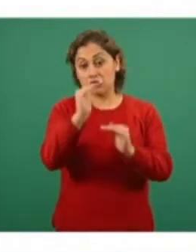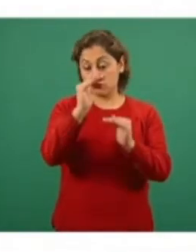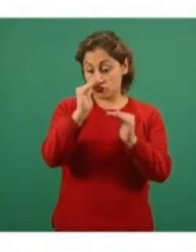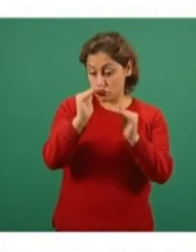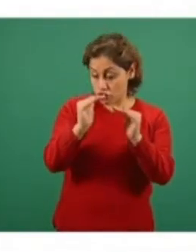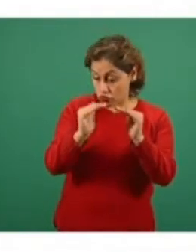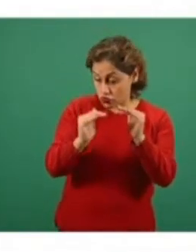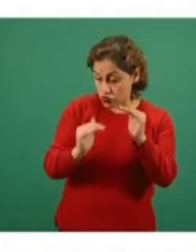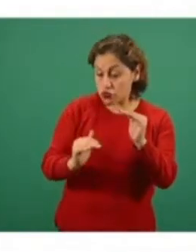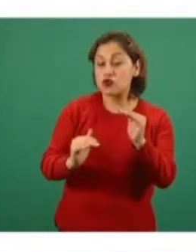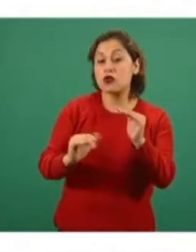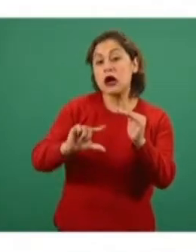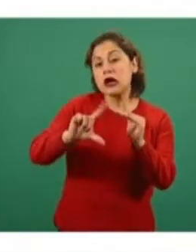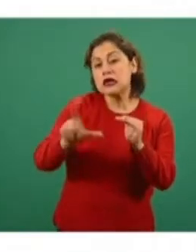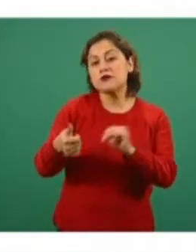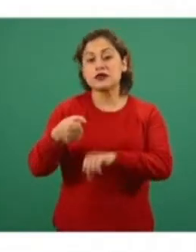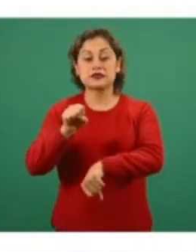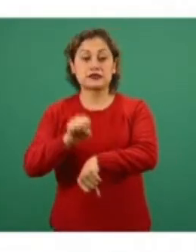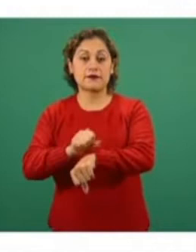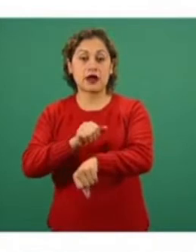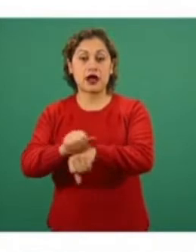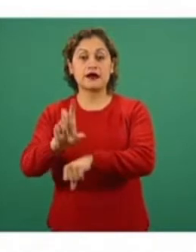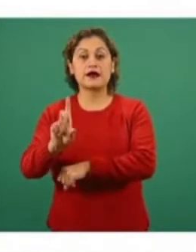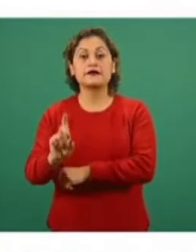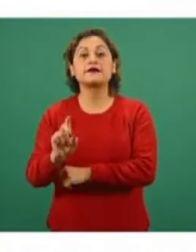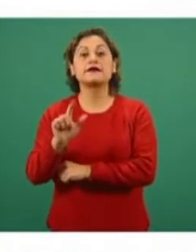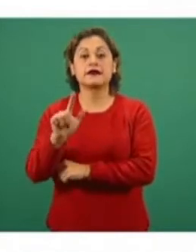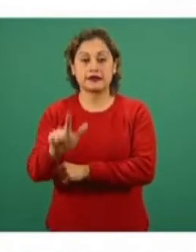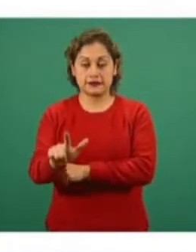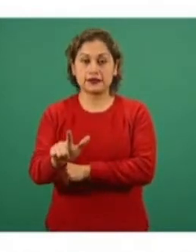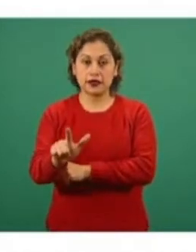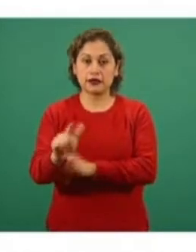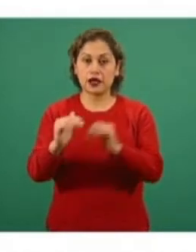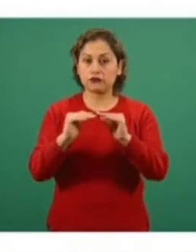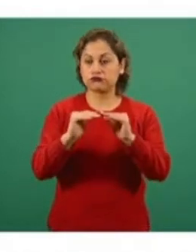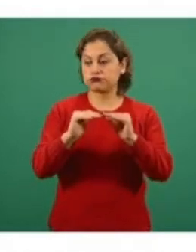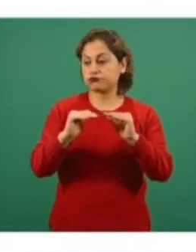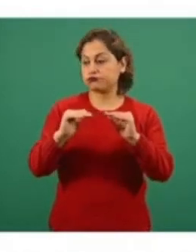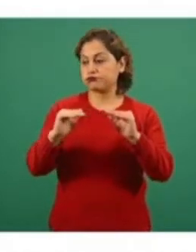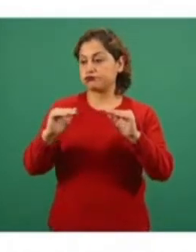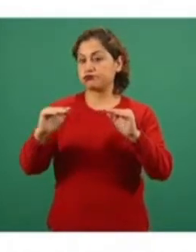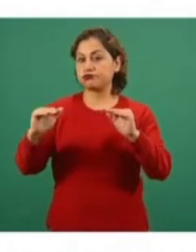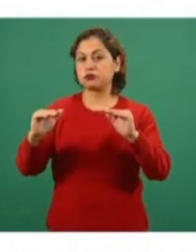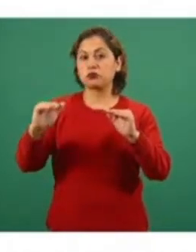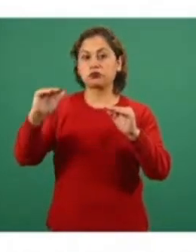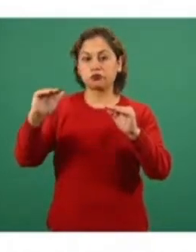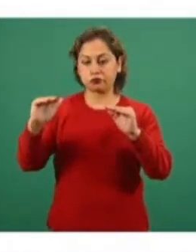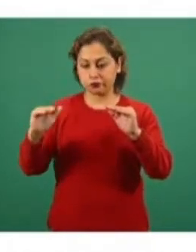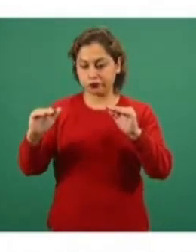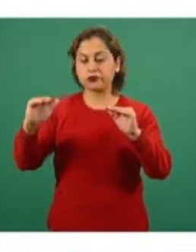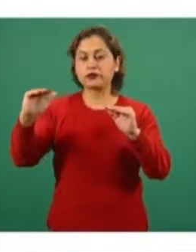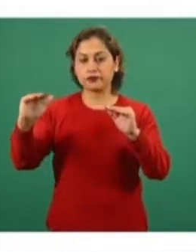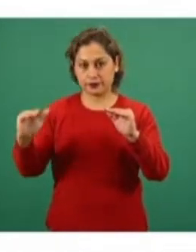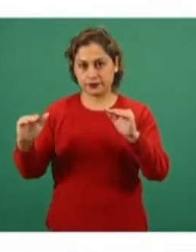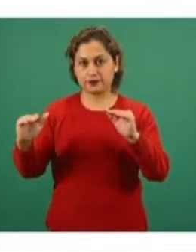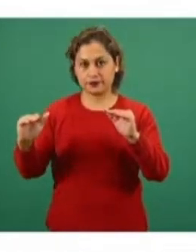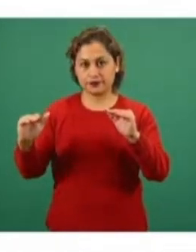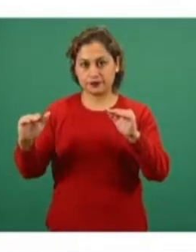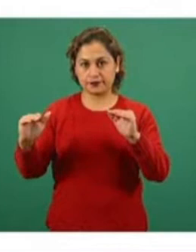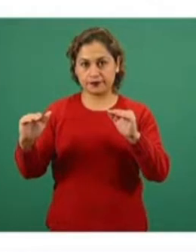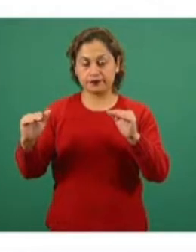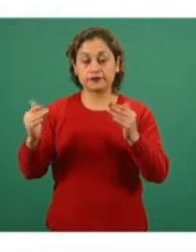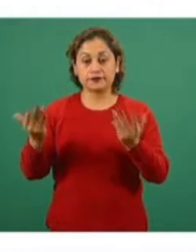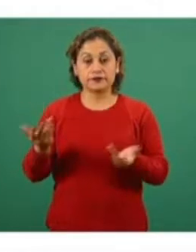a partir de la semana 37 hemos mantenido una meseta con alto de altos y bajas de esta positividad, y